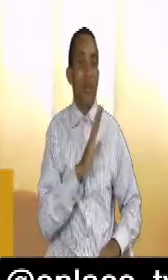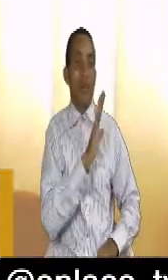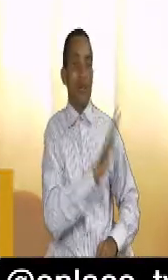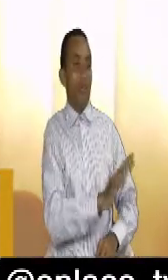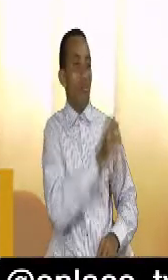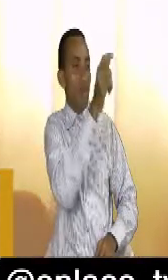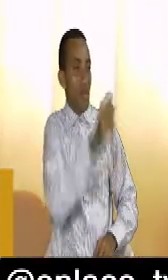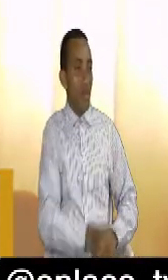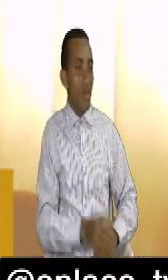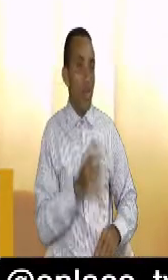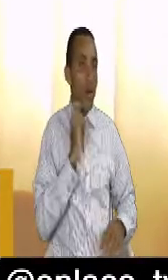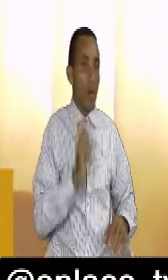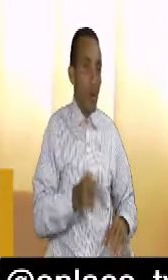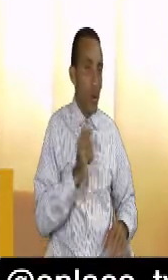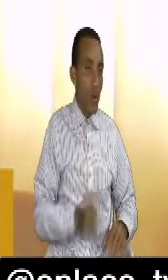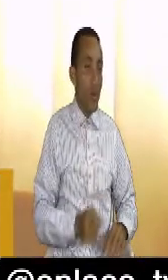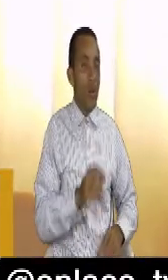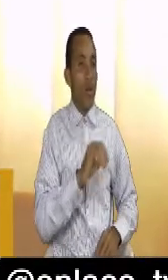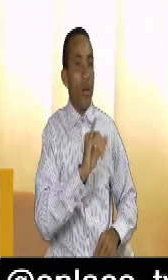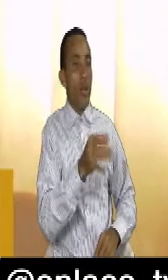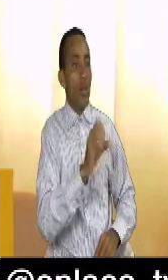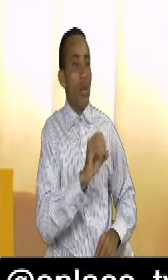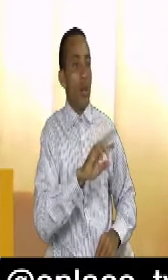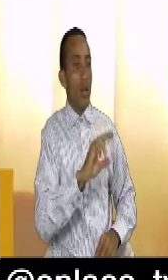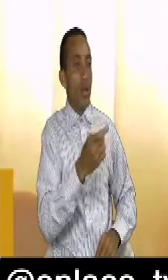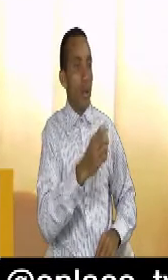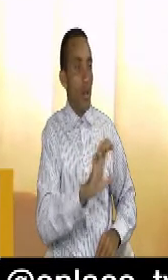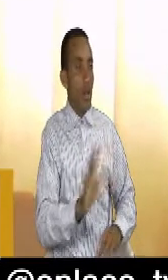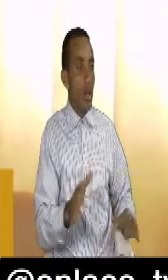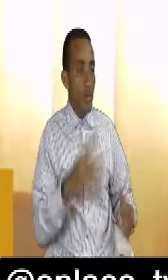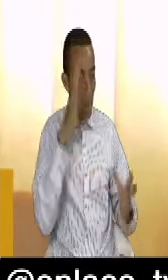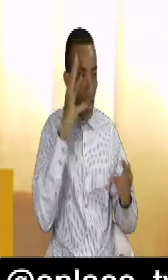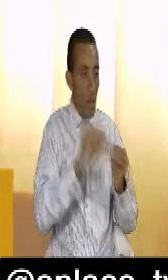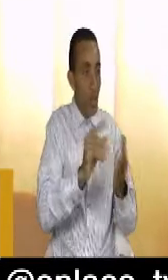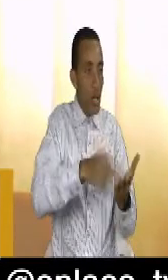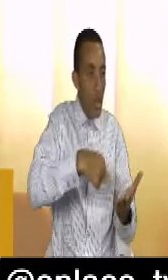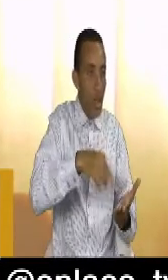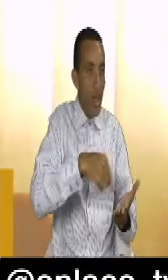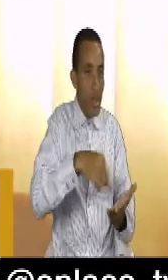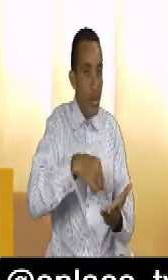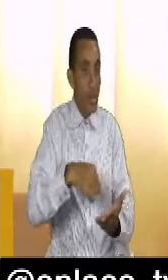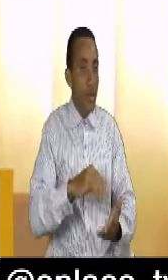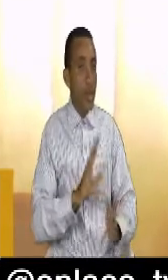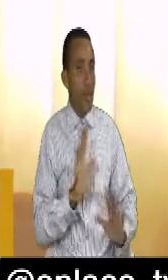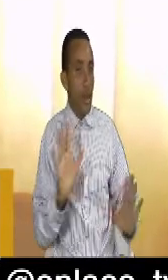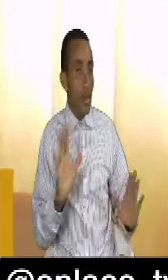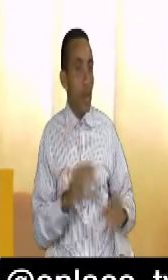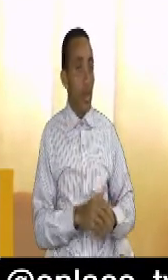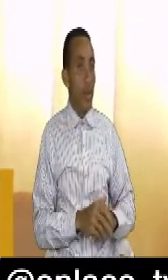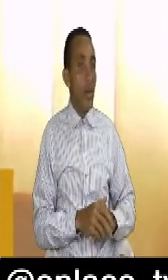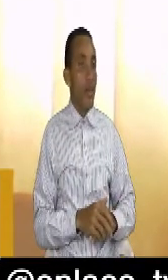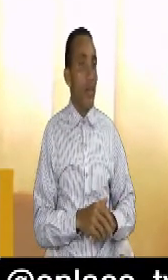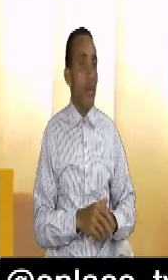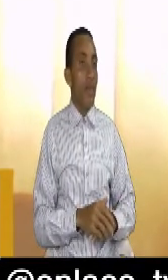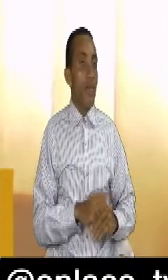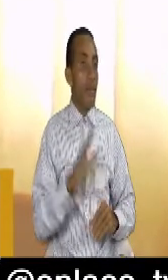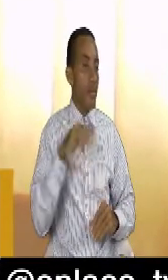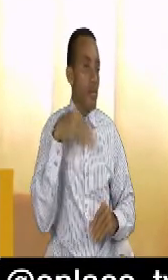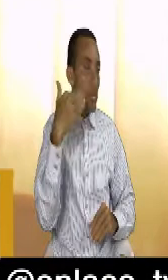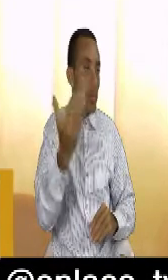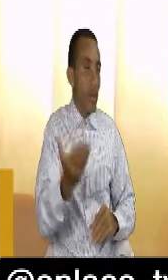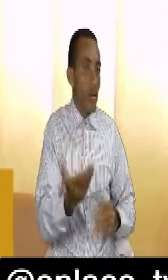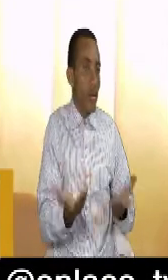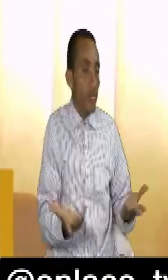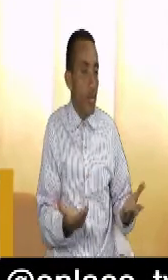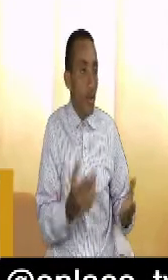de un abogado, el doctor Jorge Olano, que no hace sino firmar acuerdos de pago, que prestan mérito ejecutivo y que efectivamente lo más